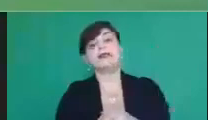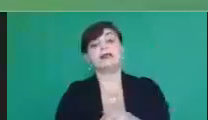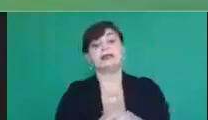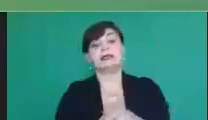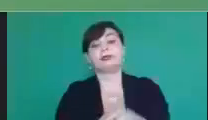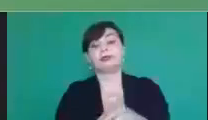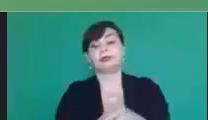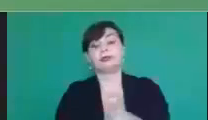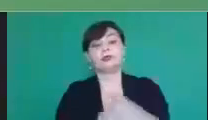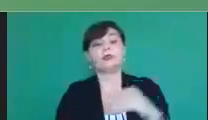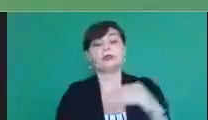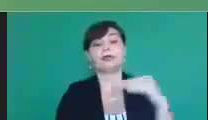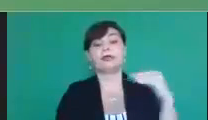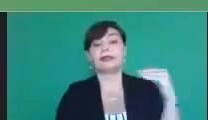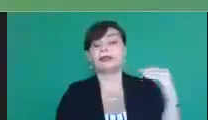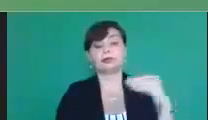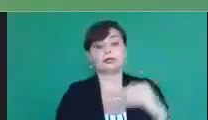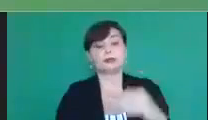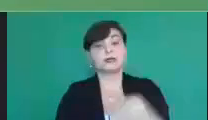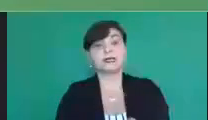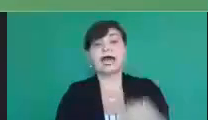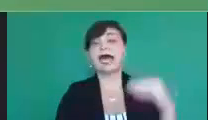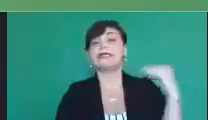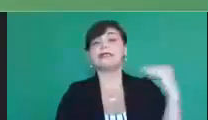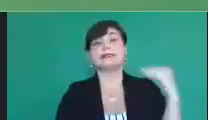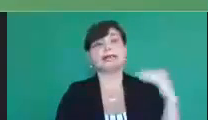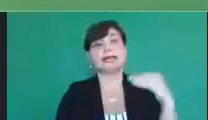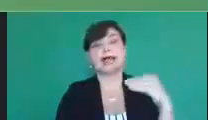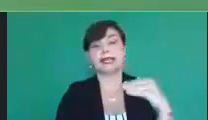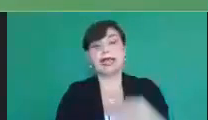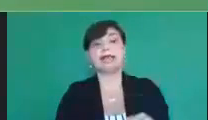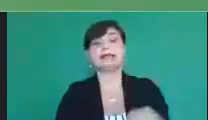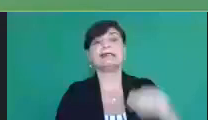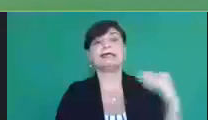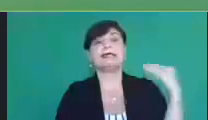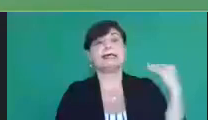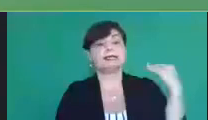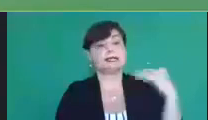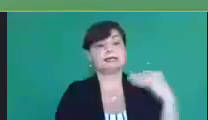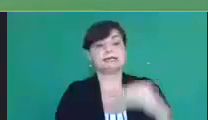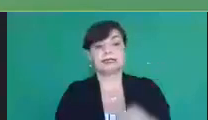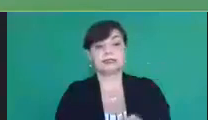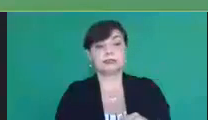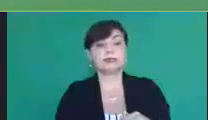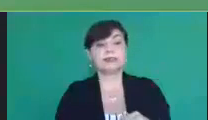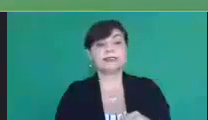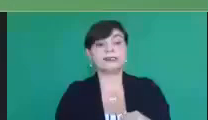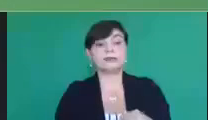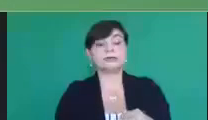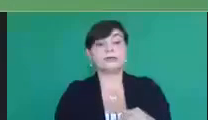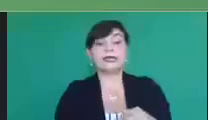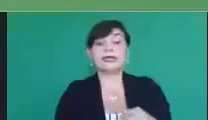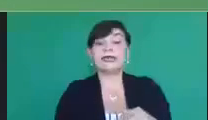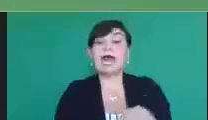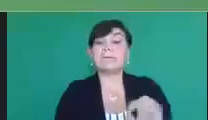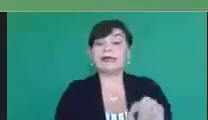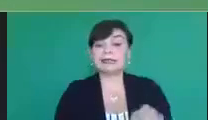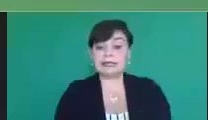de introducción, de responsabilidades, de alcance, de definiciones, y